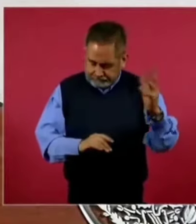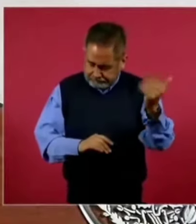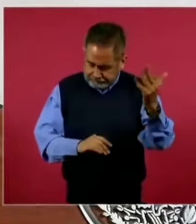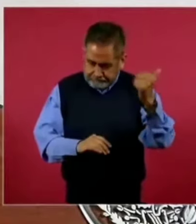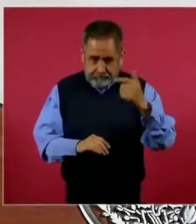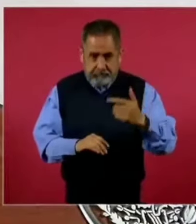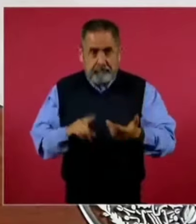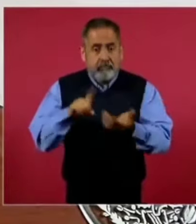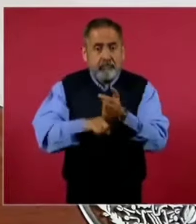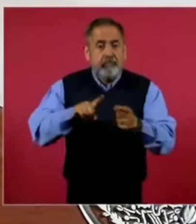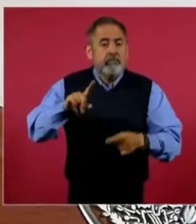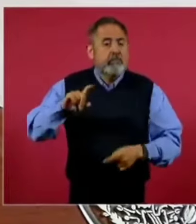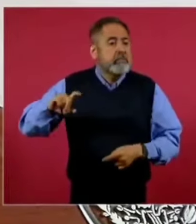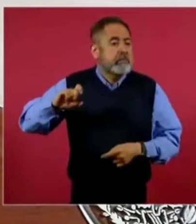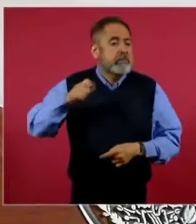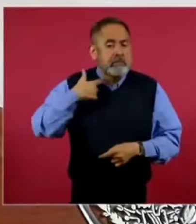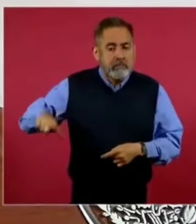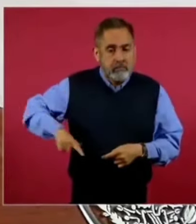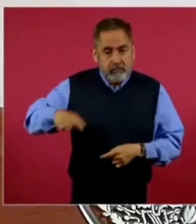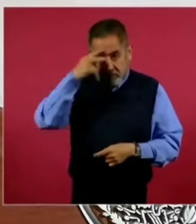del gobierno de México.